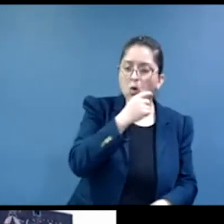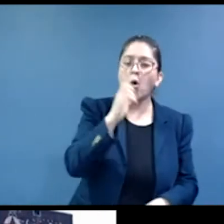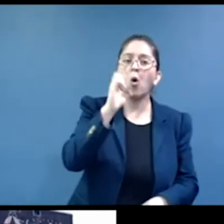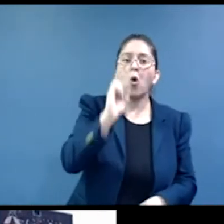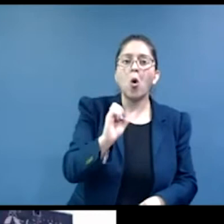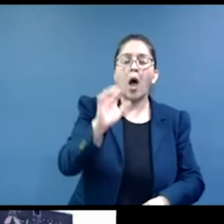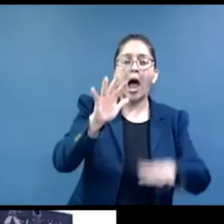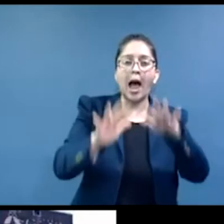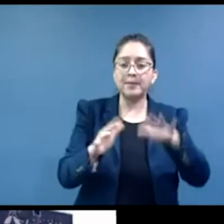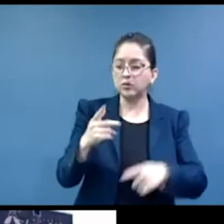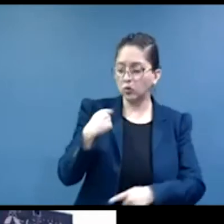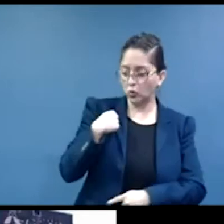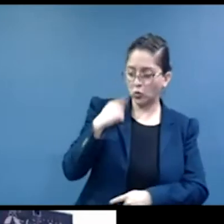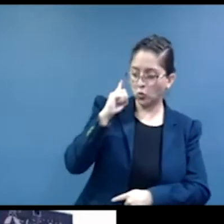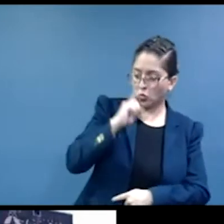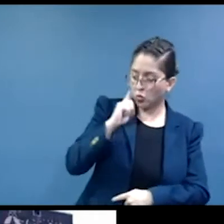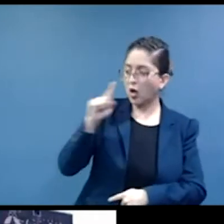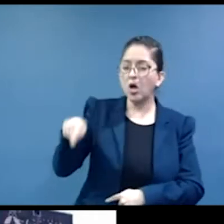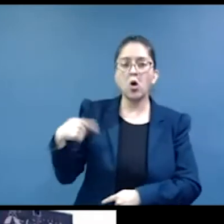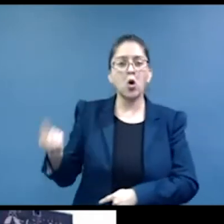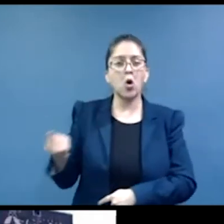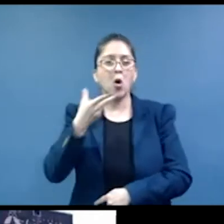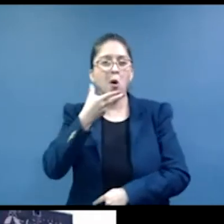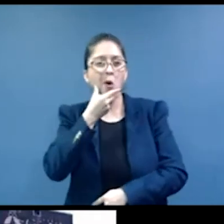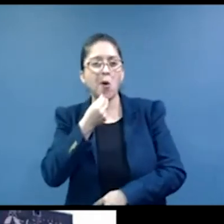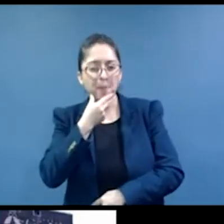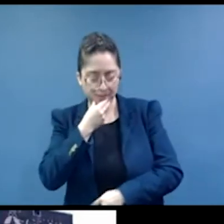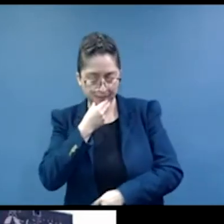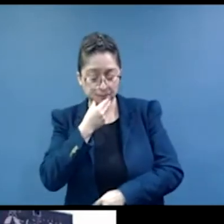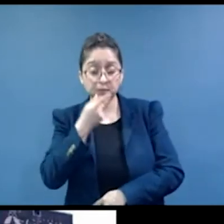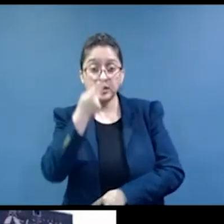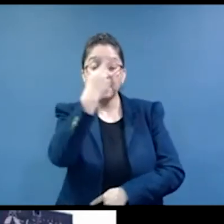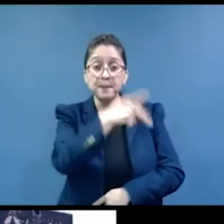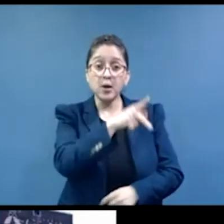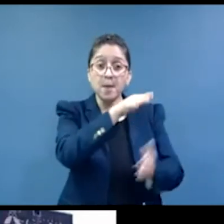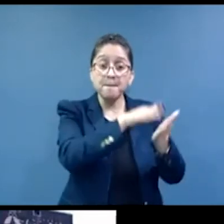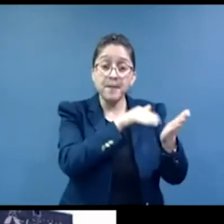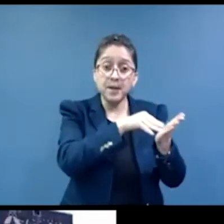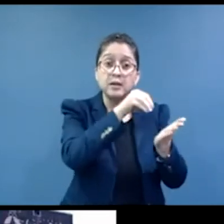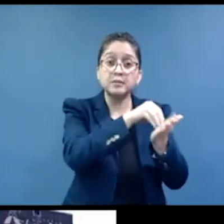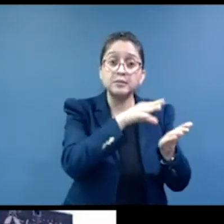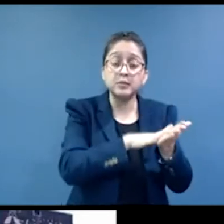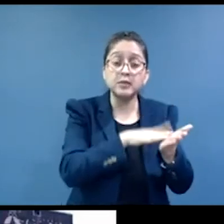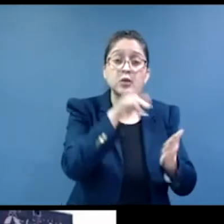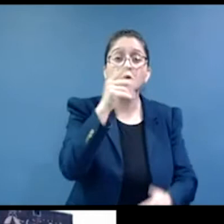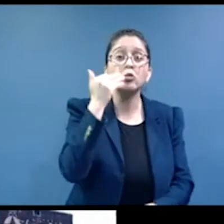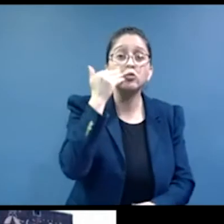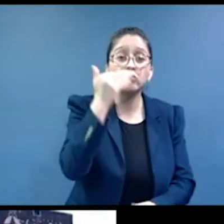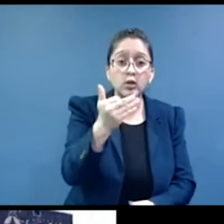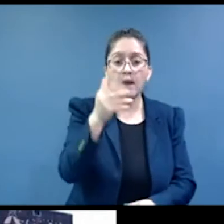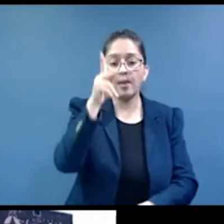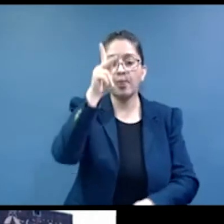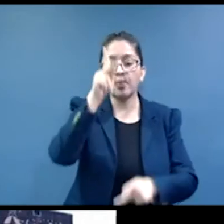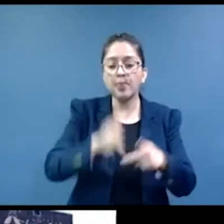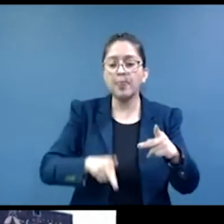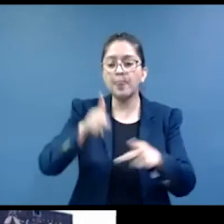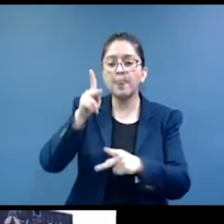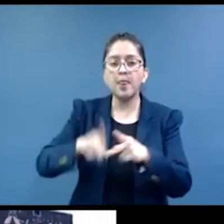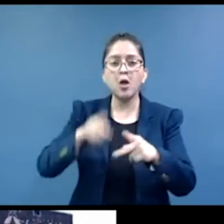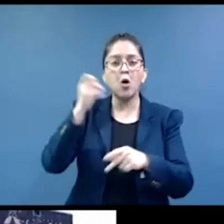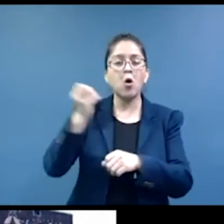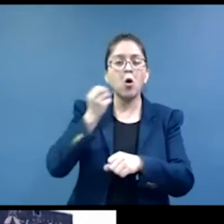documento reconoce además que sí existen múltiples barreras e inequidad en el acceso a estos procedimientos, pero además señaló también